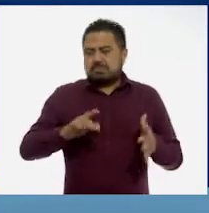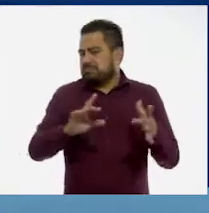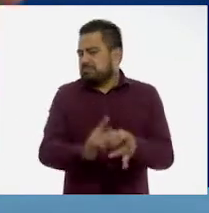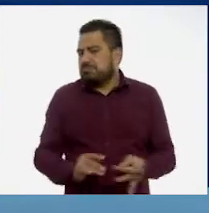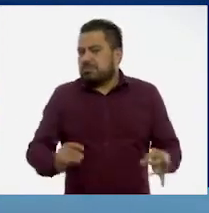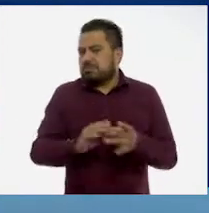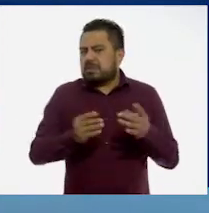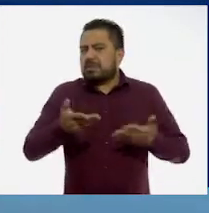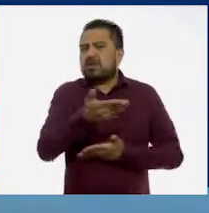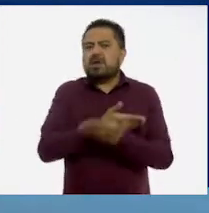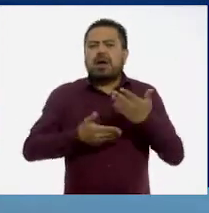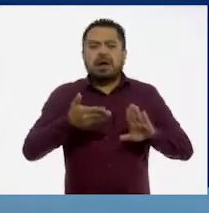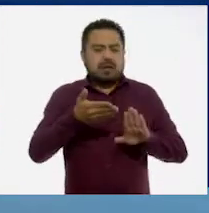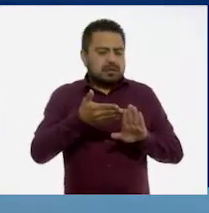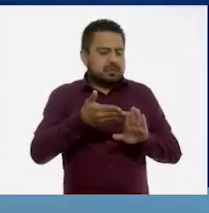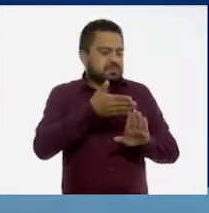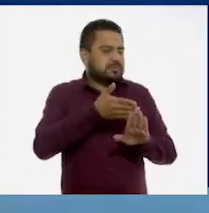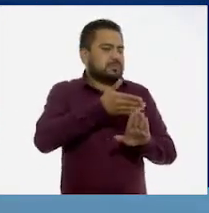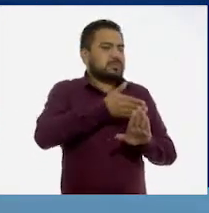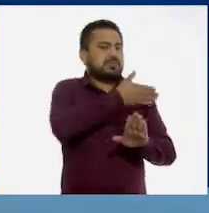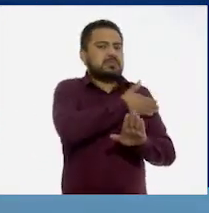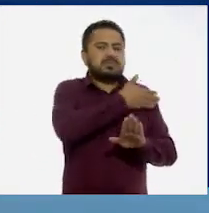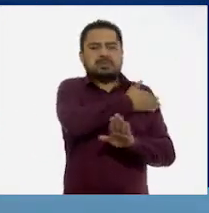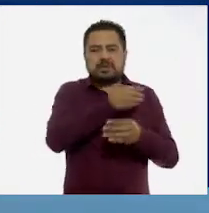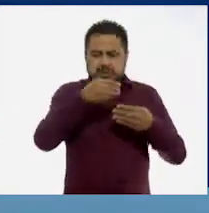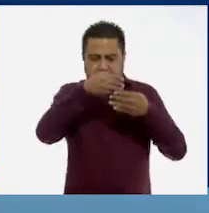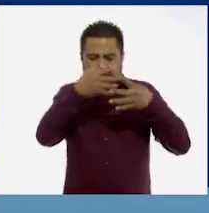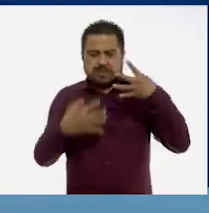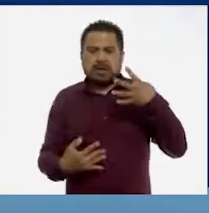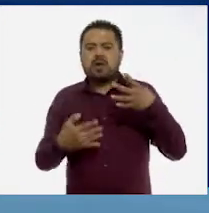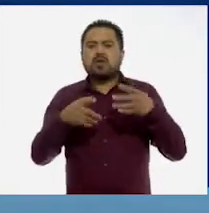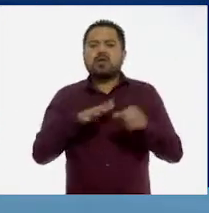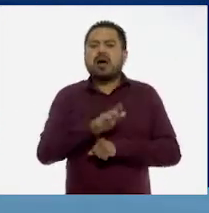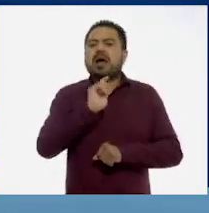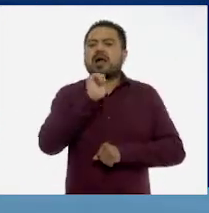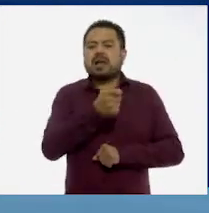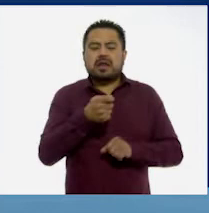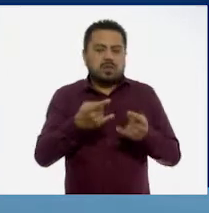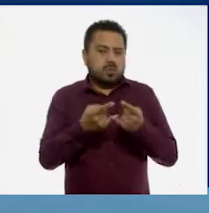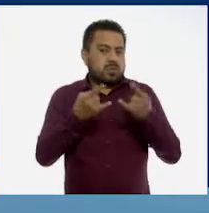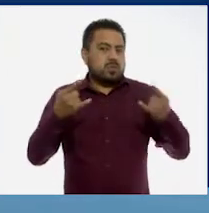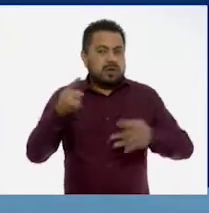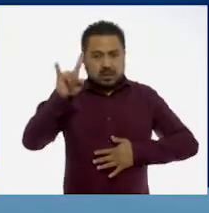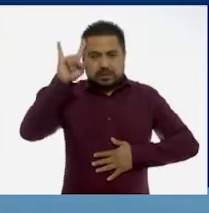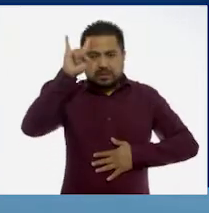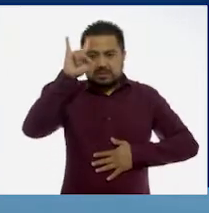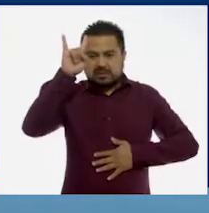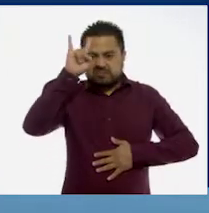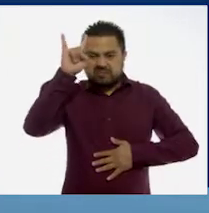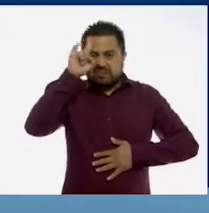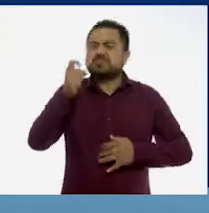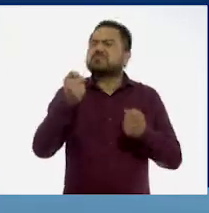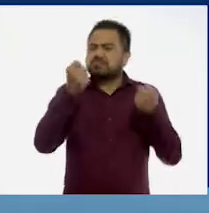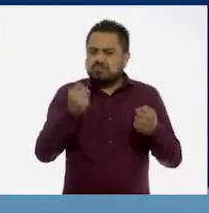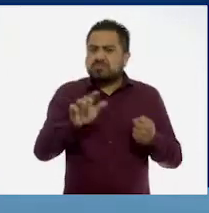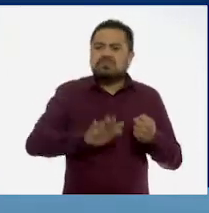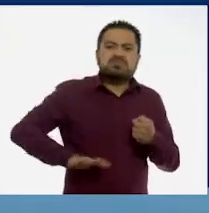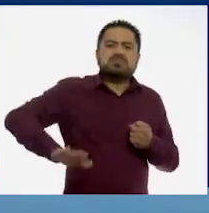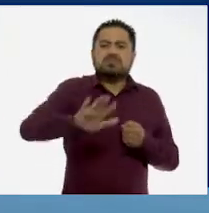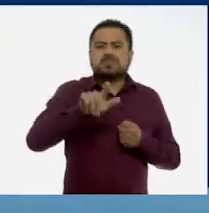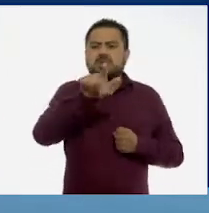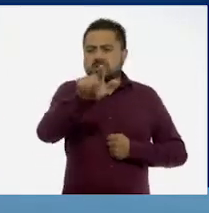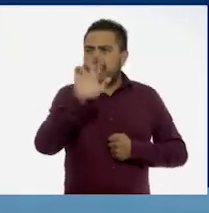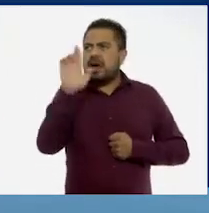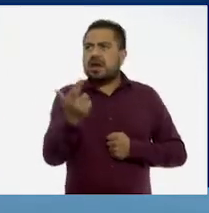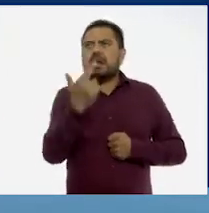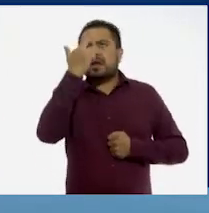que estuvimos con anterioridad abordando sobre las características del cuento de terror. Seguramente en casa tú has de recordar